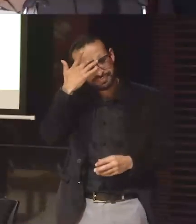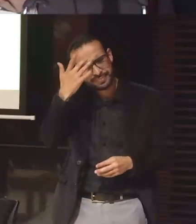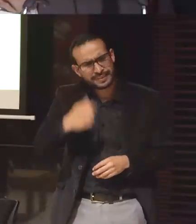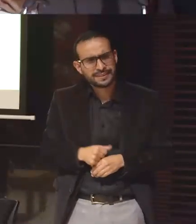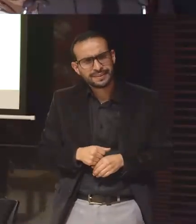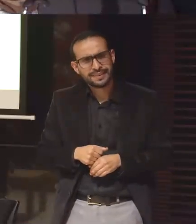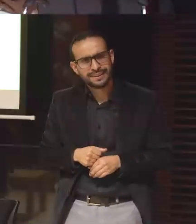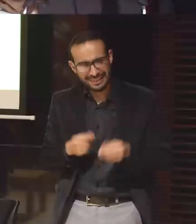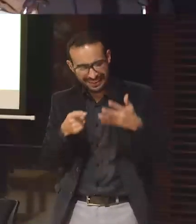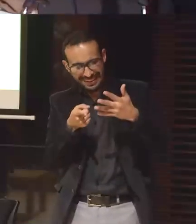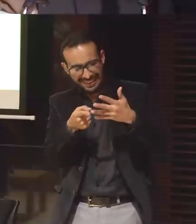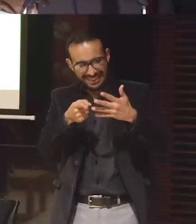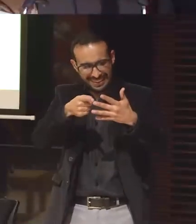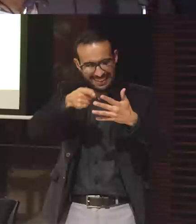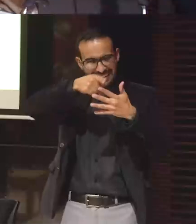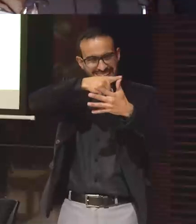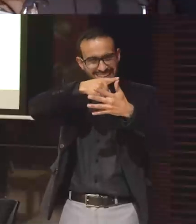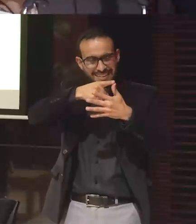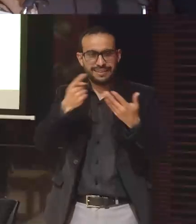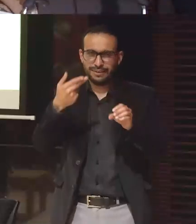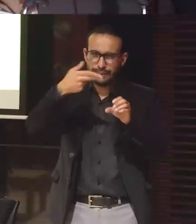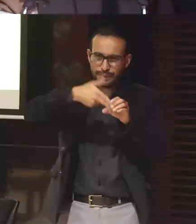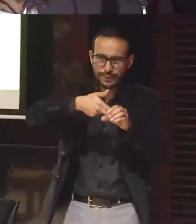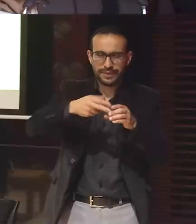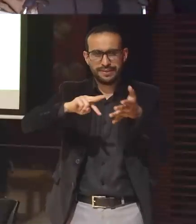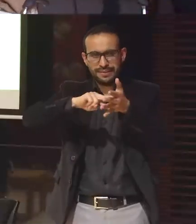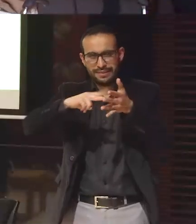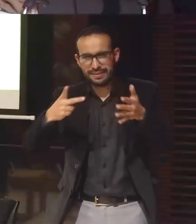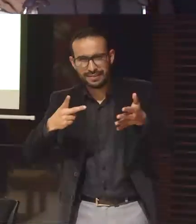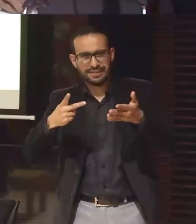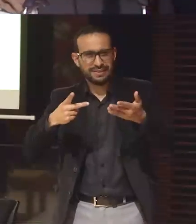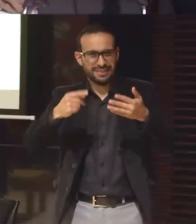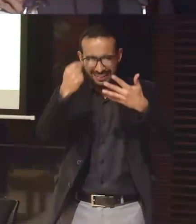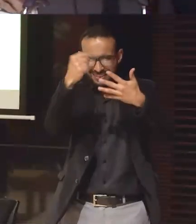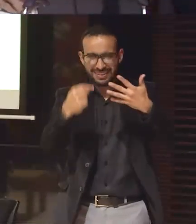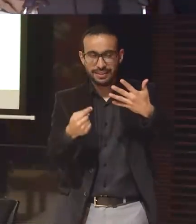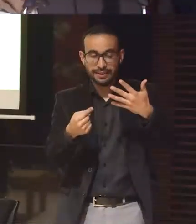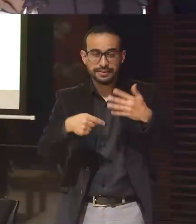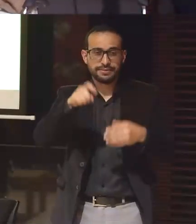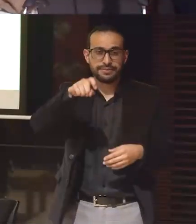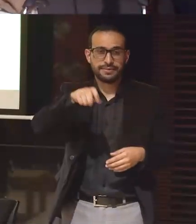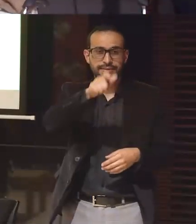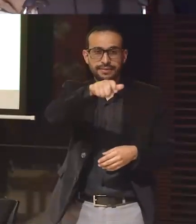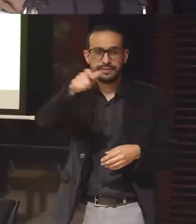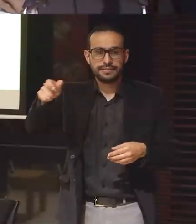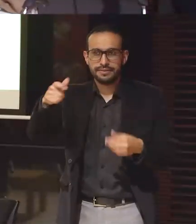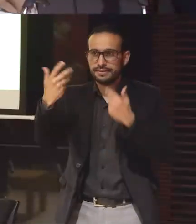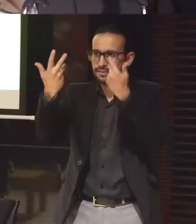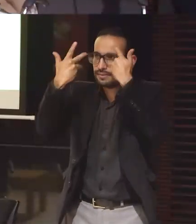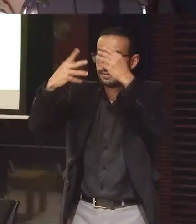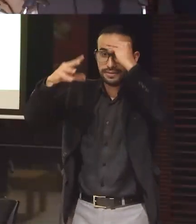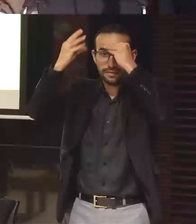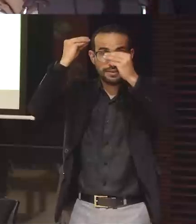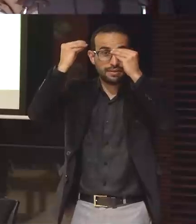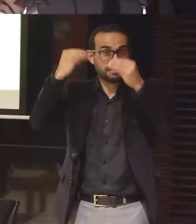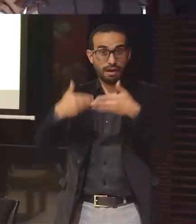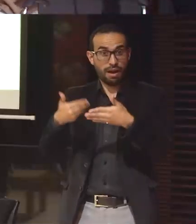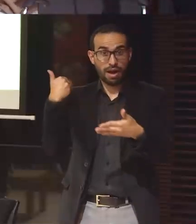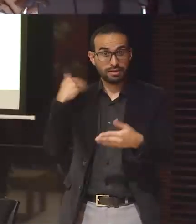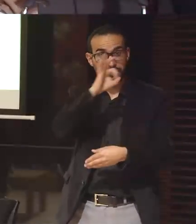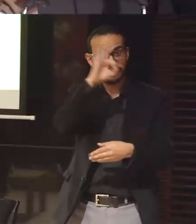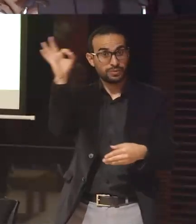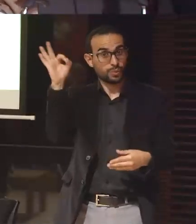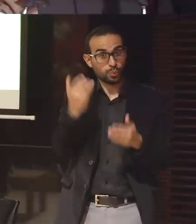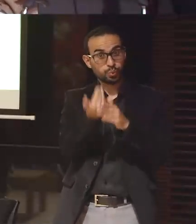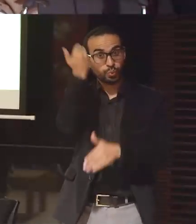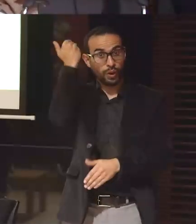dije, romper la barrera, ascender en combustible, todo eso requiere gente que aprenda cómo hacerlo, porque es una cosa nueva que todo el tiempo está